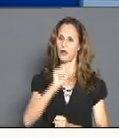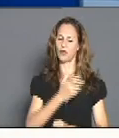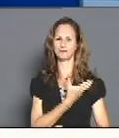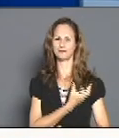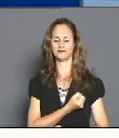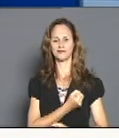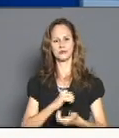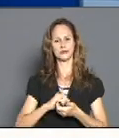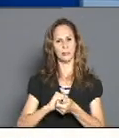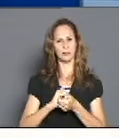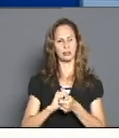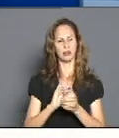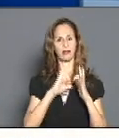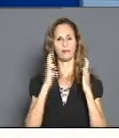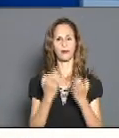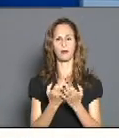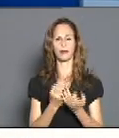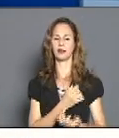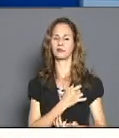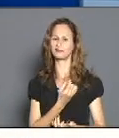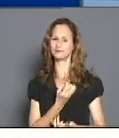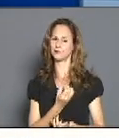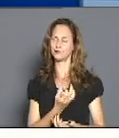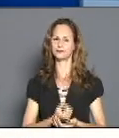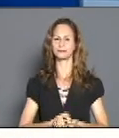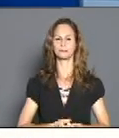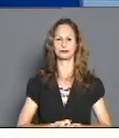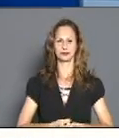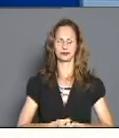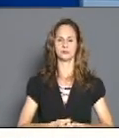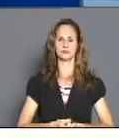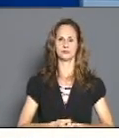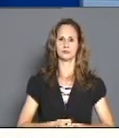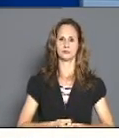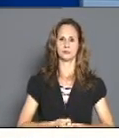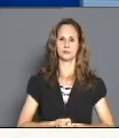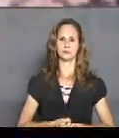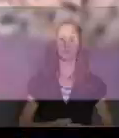a sus familiares y amistades nuestras más sentidas condolencias. Continúe con nosotros.